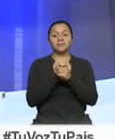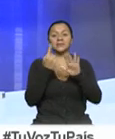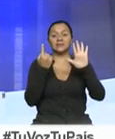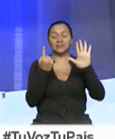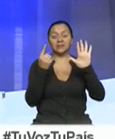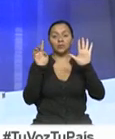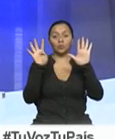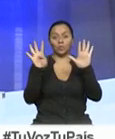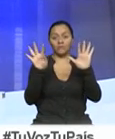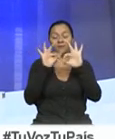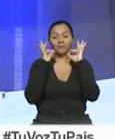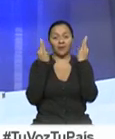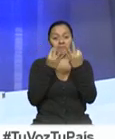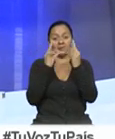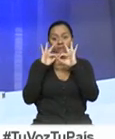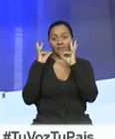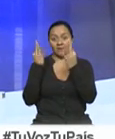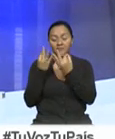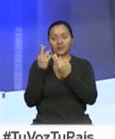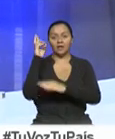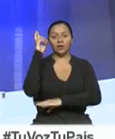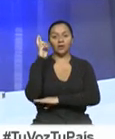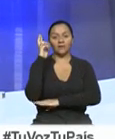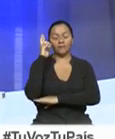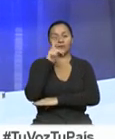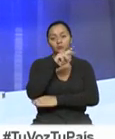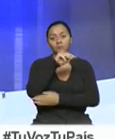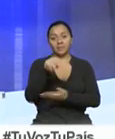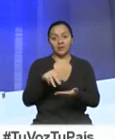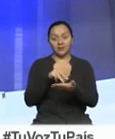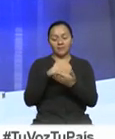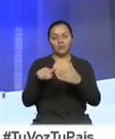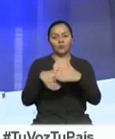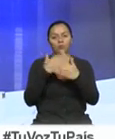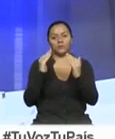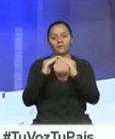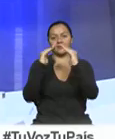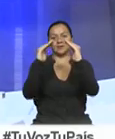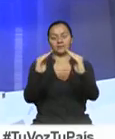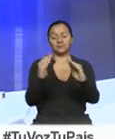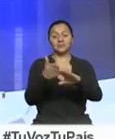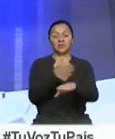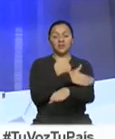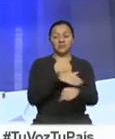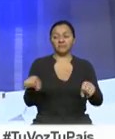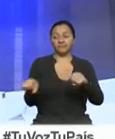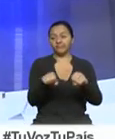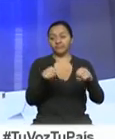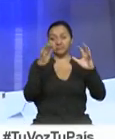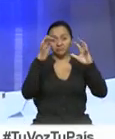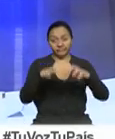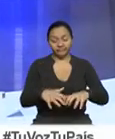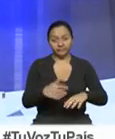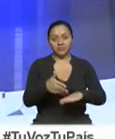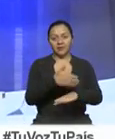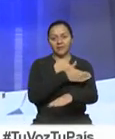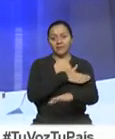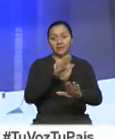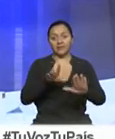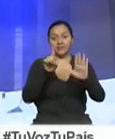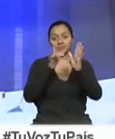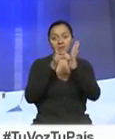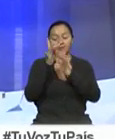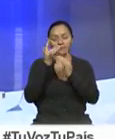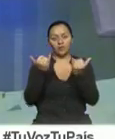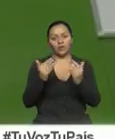del Cantón Rocafuerte vuelven a sonreír al contar con una nueva casa después de haber perdido la suya en el terremoto del 16 de